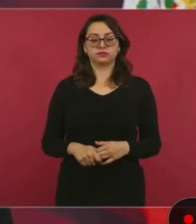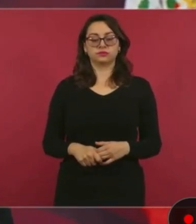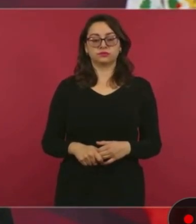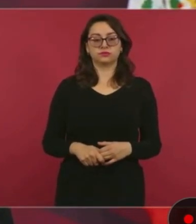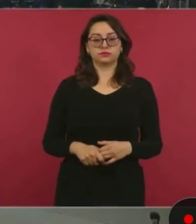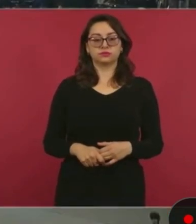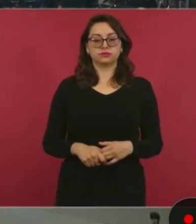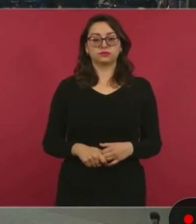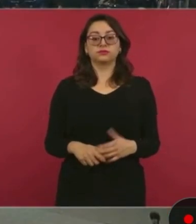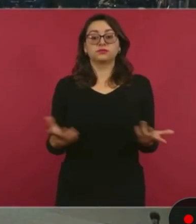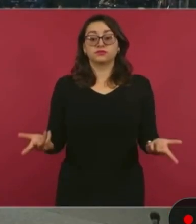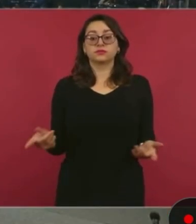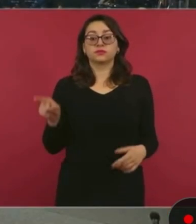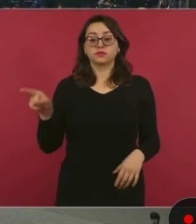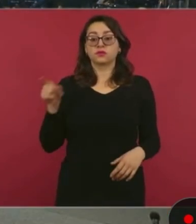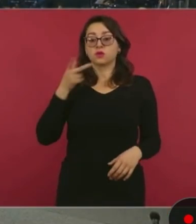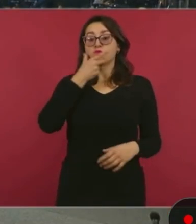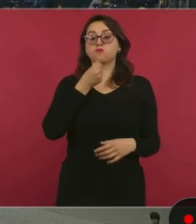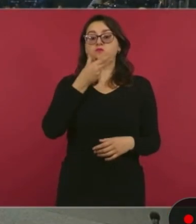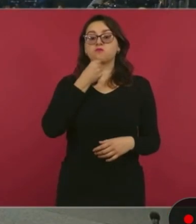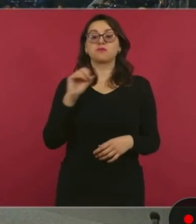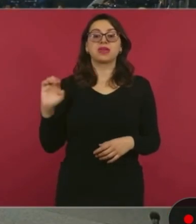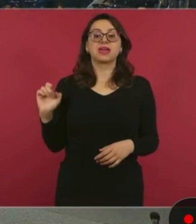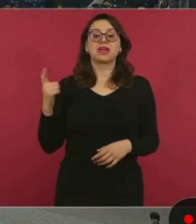ministro, exministro,